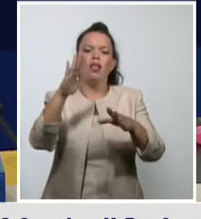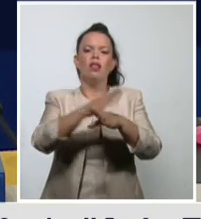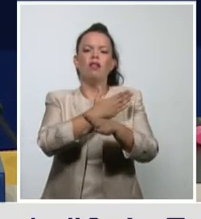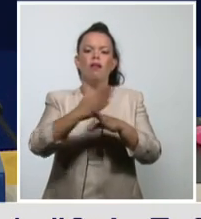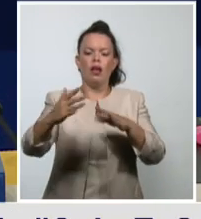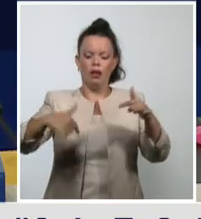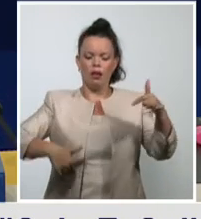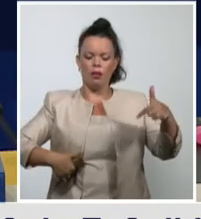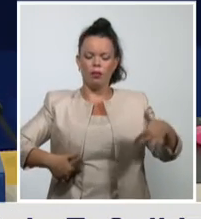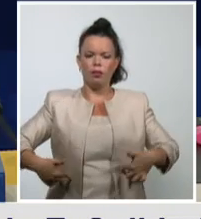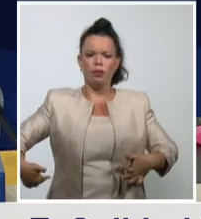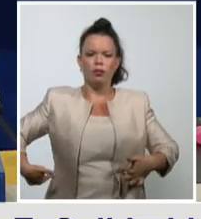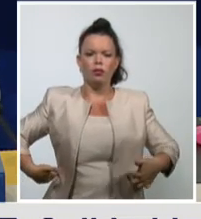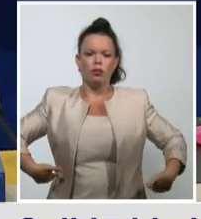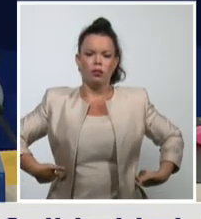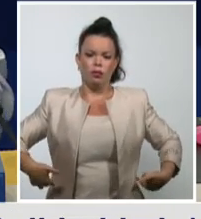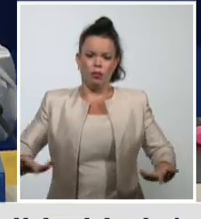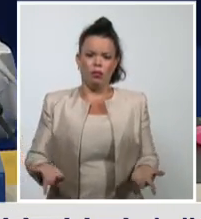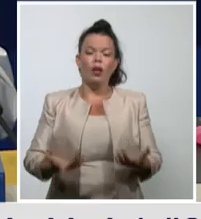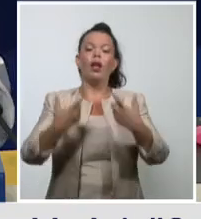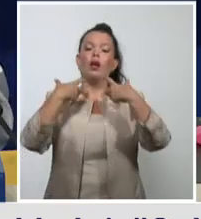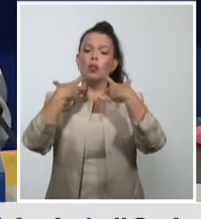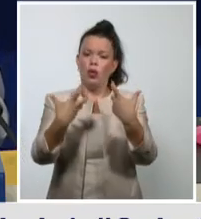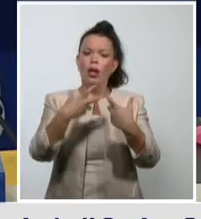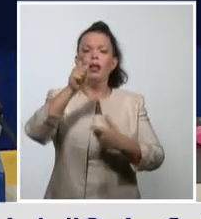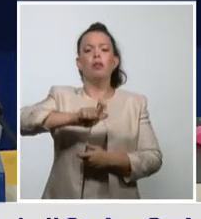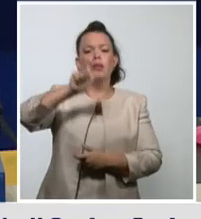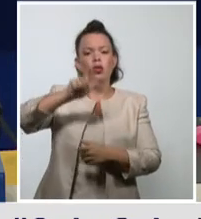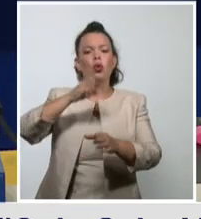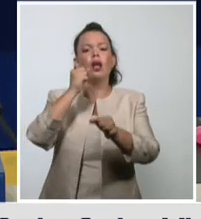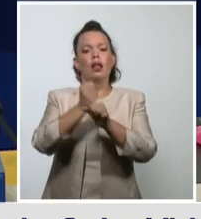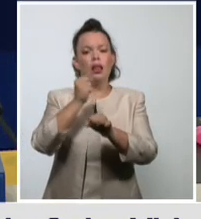Es importante que el personal que trabaja en esto se proteja,